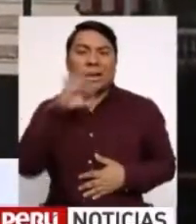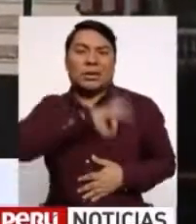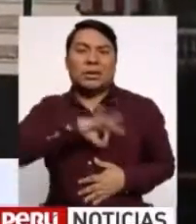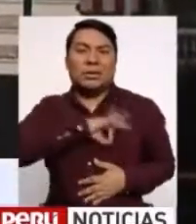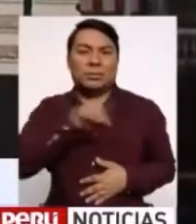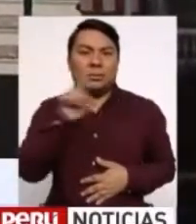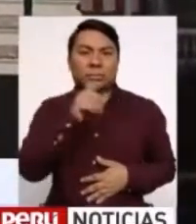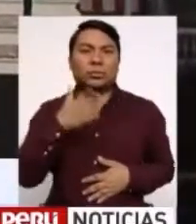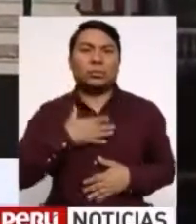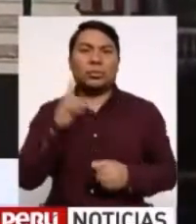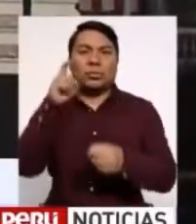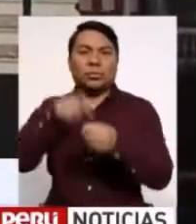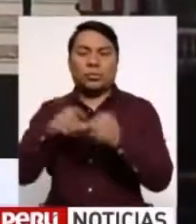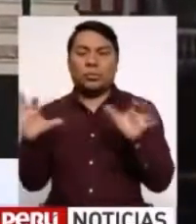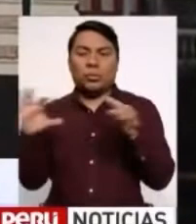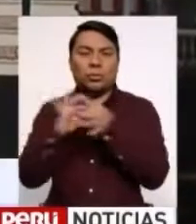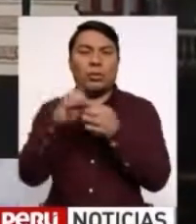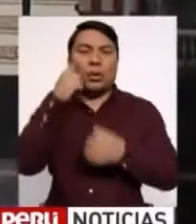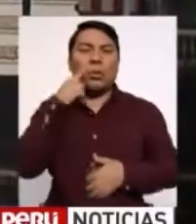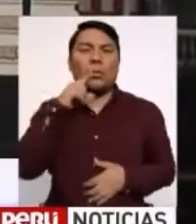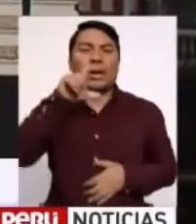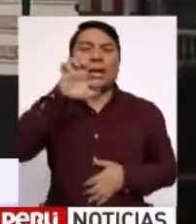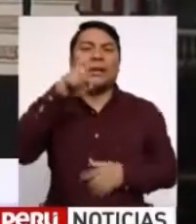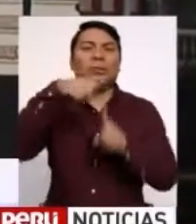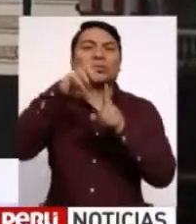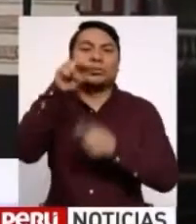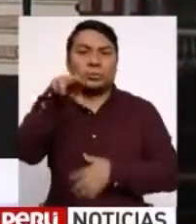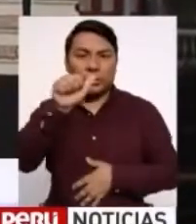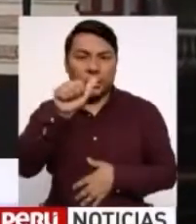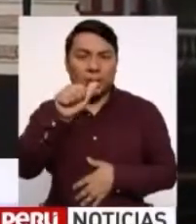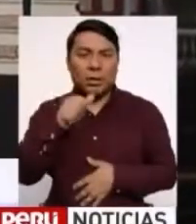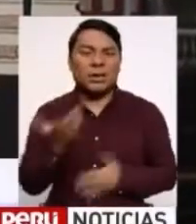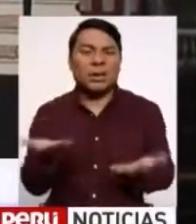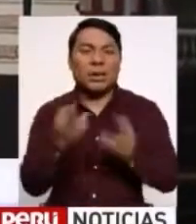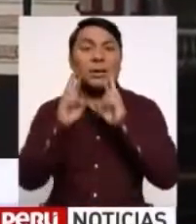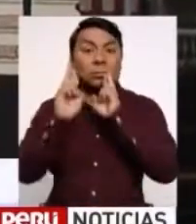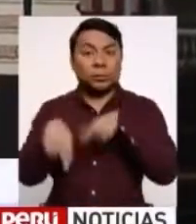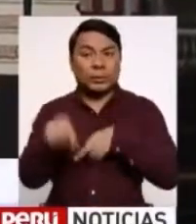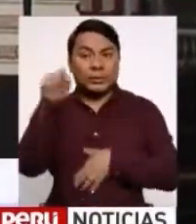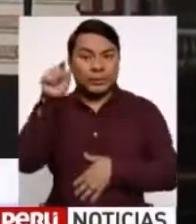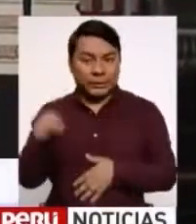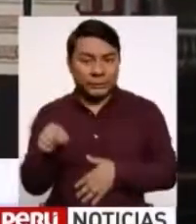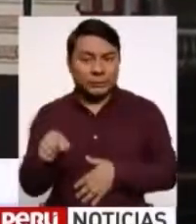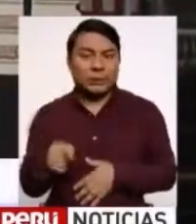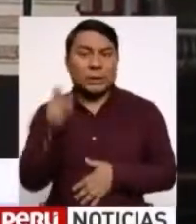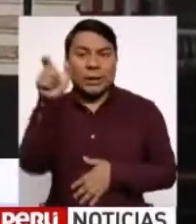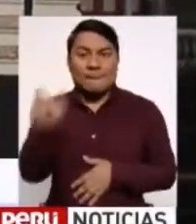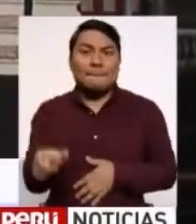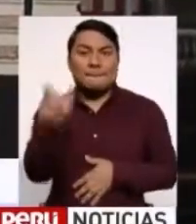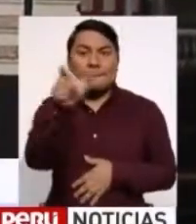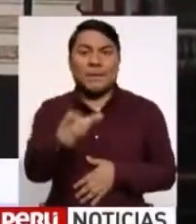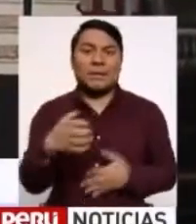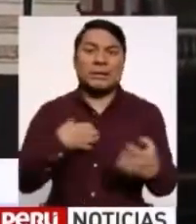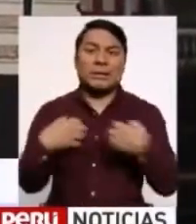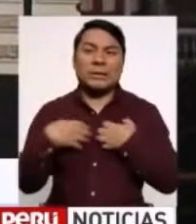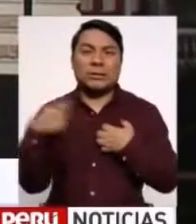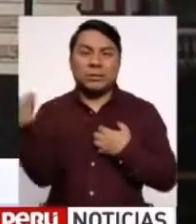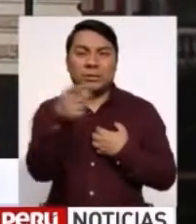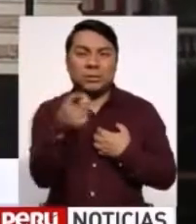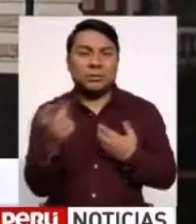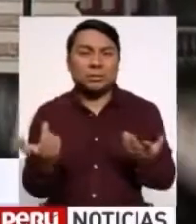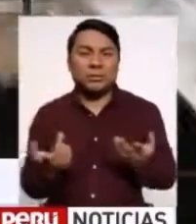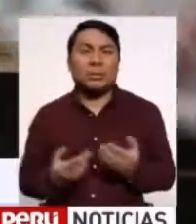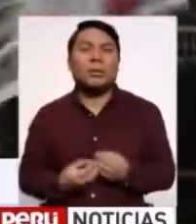congresista letona el resultado de eso es que la gente que hoy le incomodamos la idea es el lugar